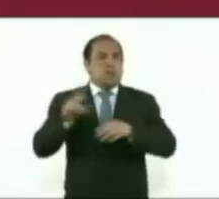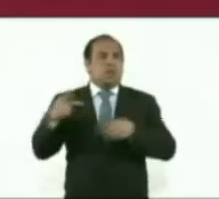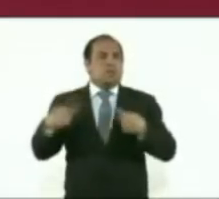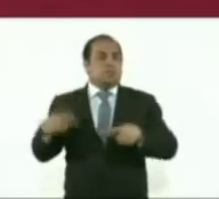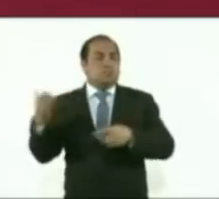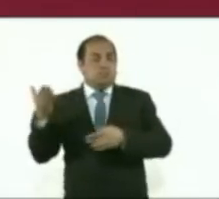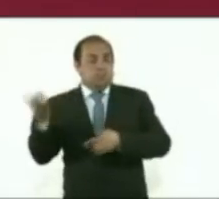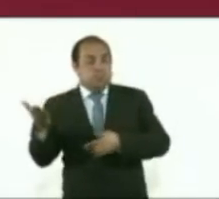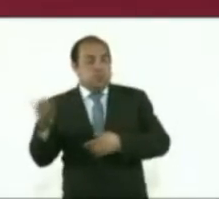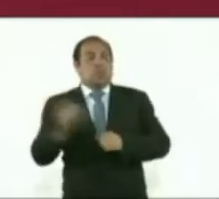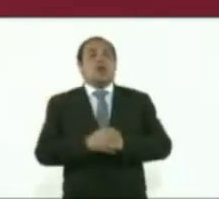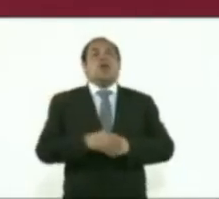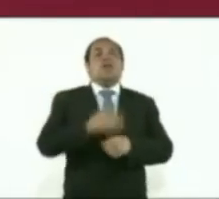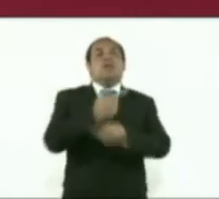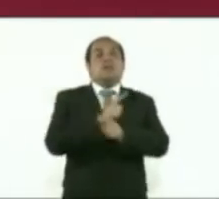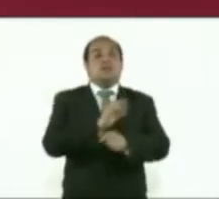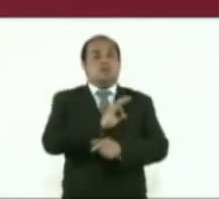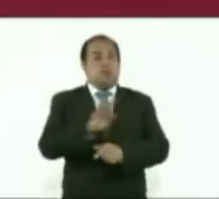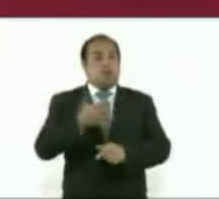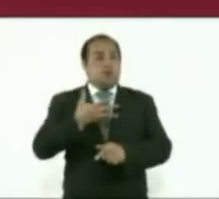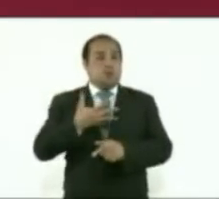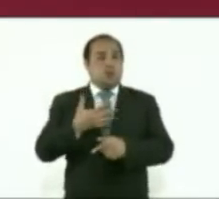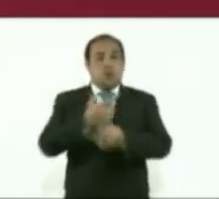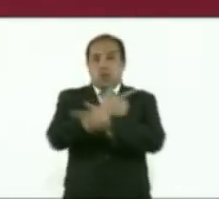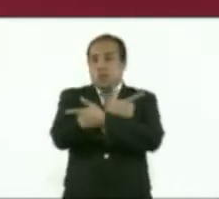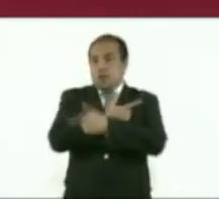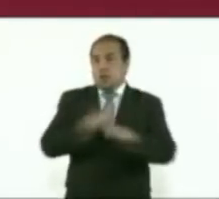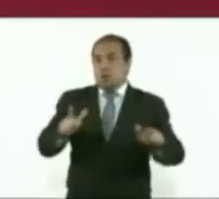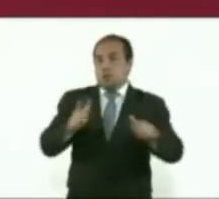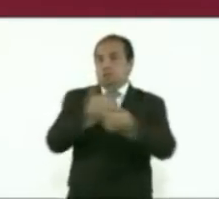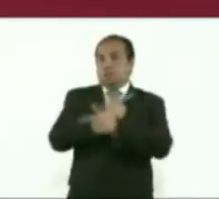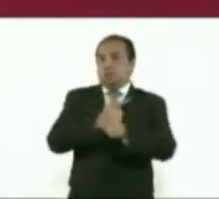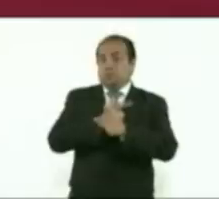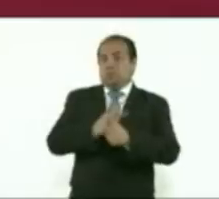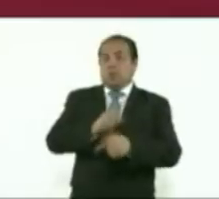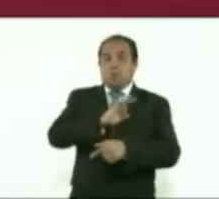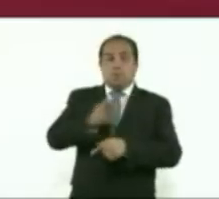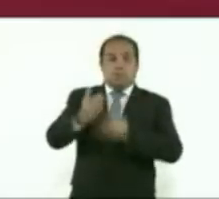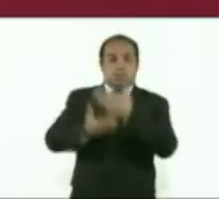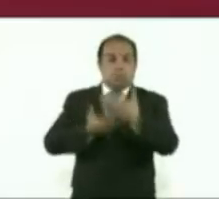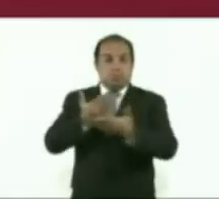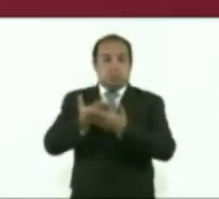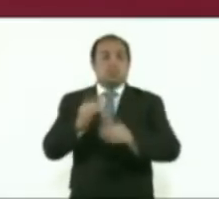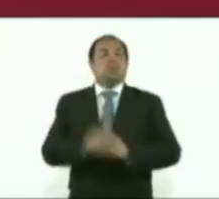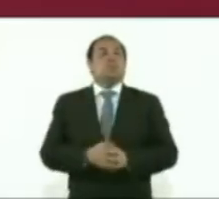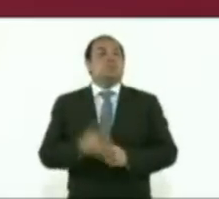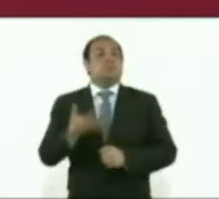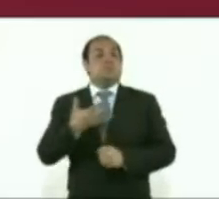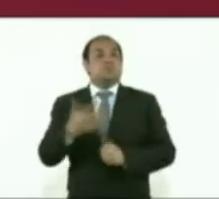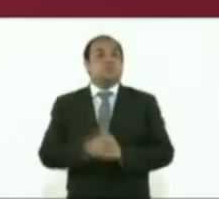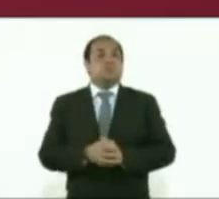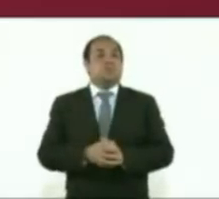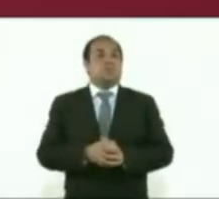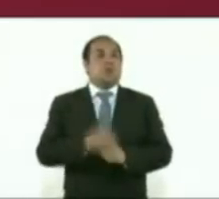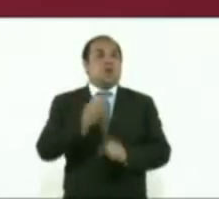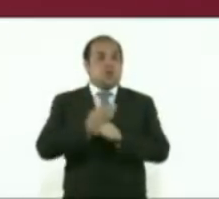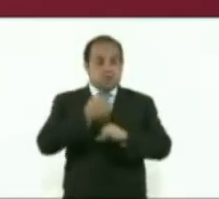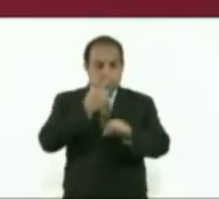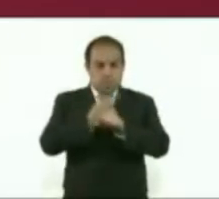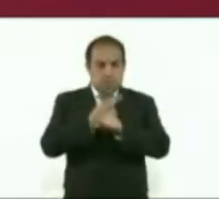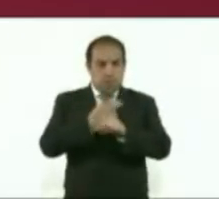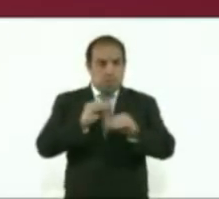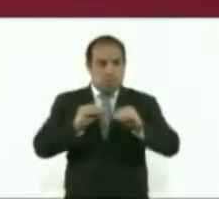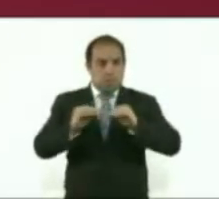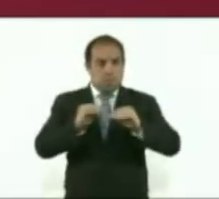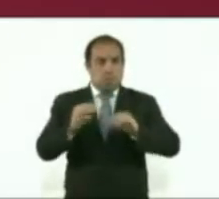taxis que puedan dar el servicio entonces en este momento la secretaria está en un trabajo muy importante para seguir aumentando el número